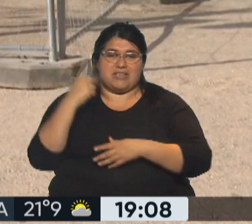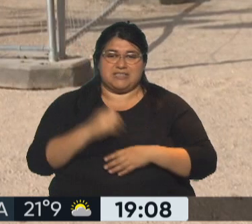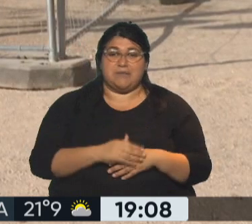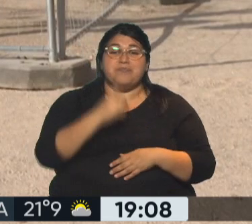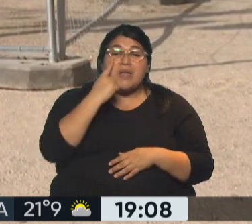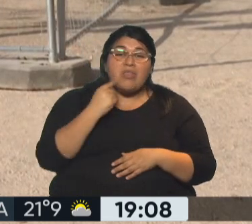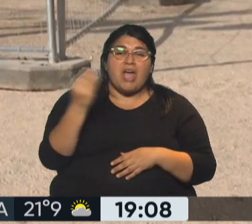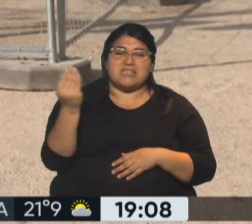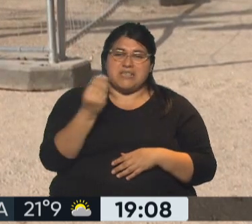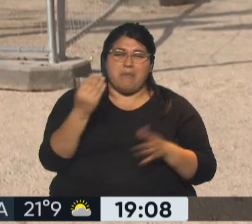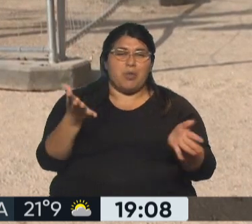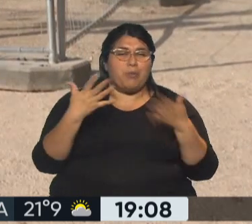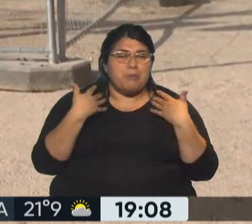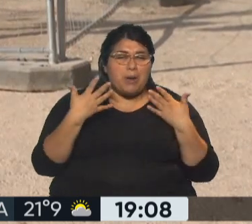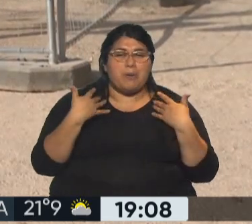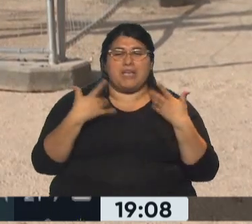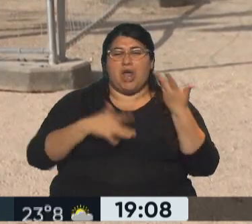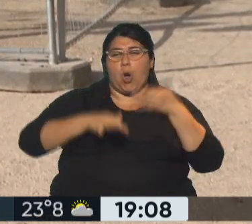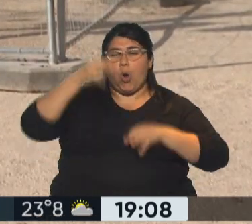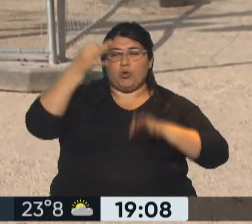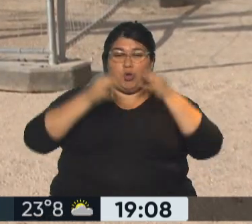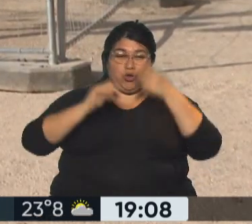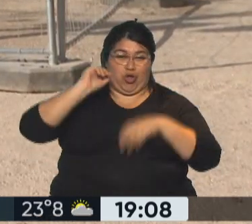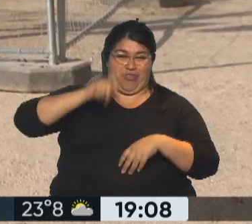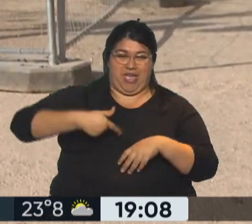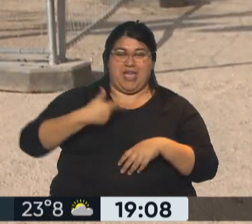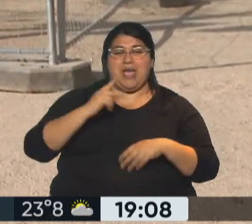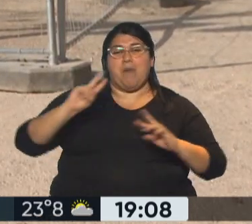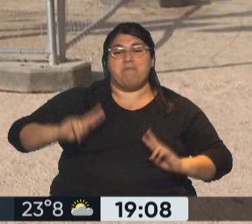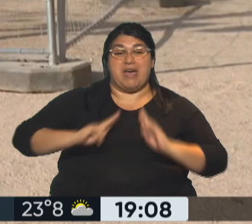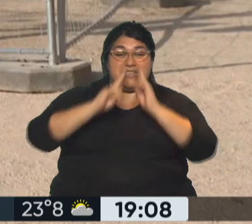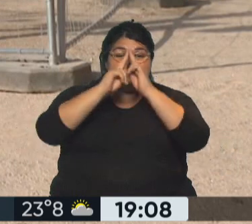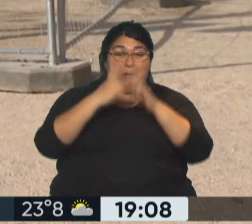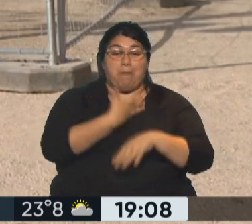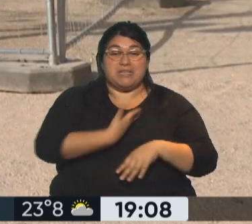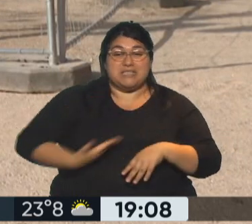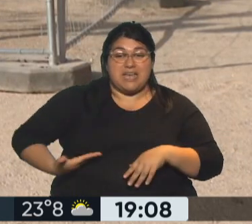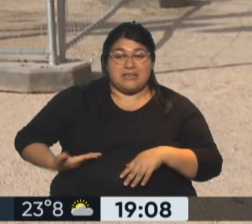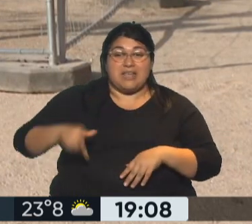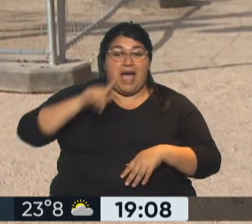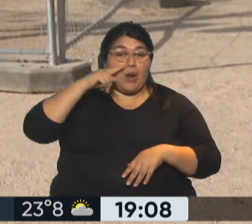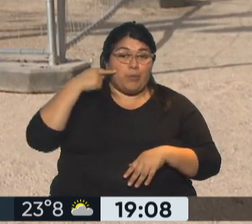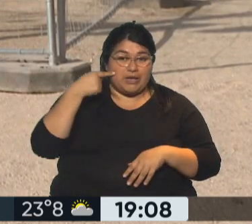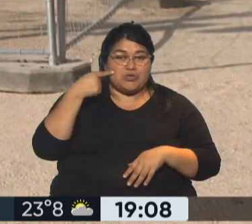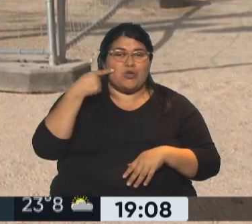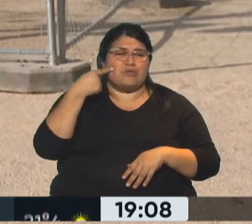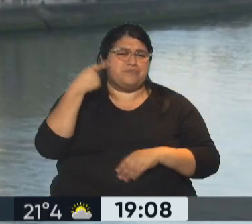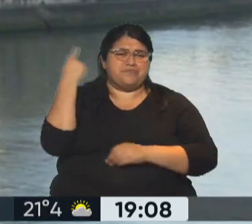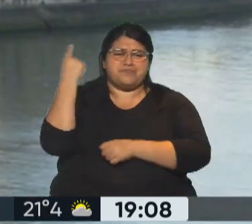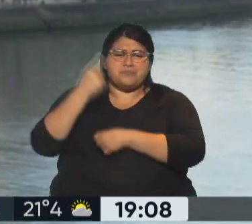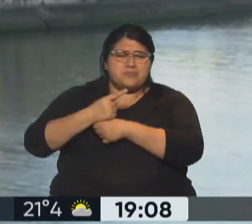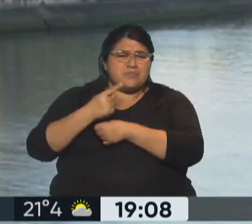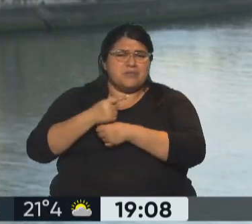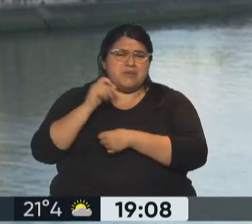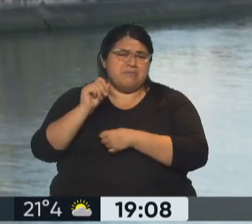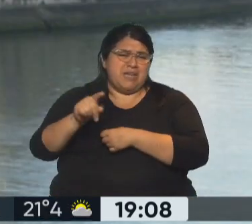Un sábado de primavera en el otoño de París despide al presidente Alberto Fernández en la primera parte de